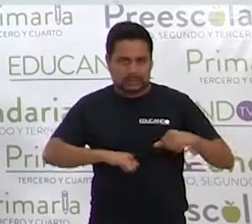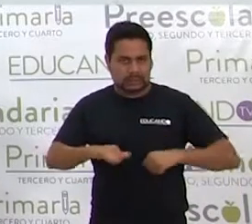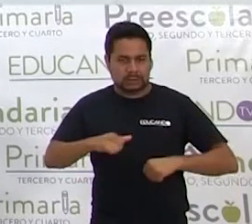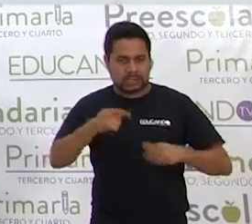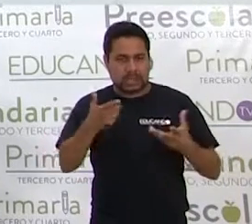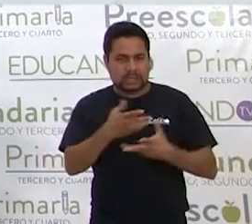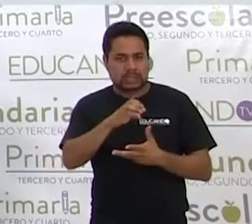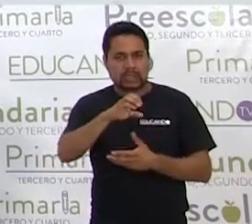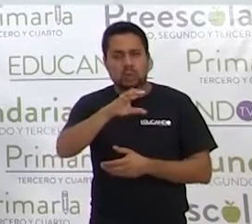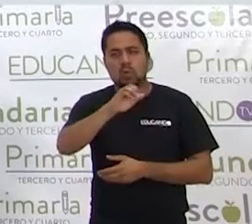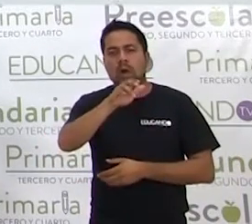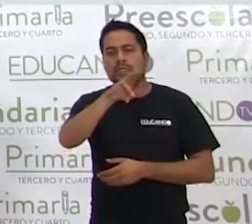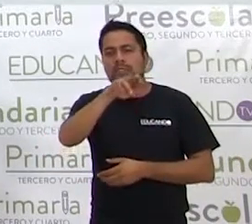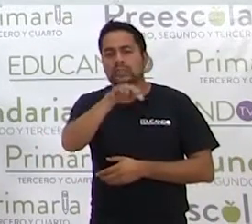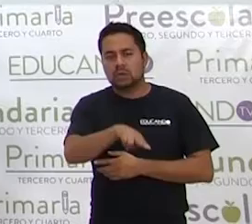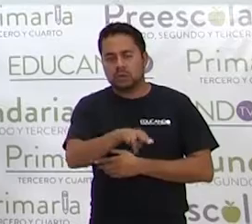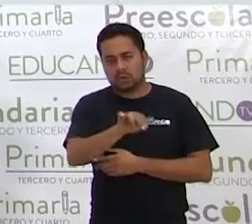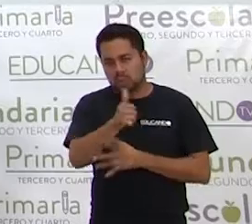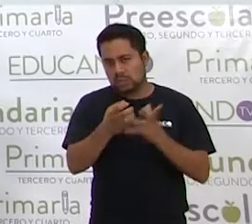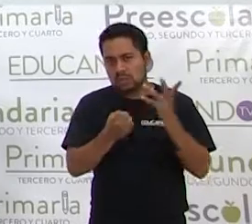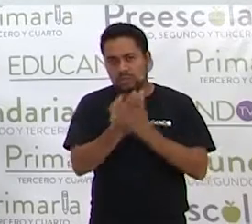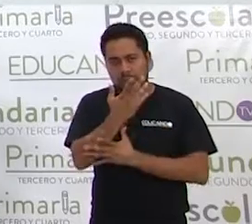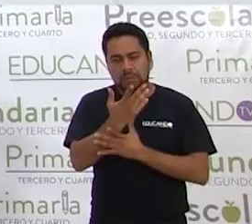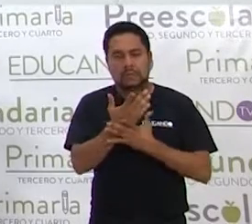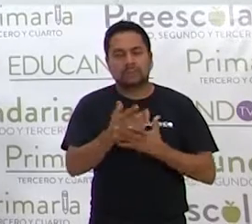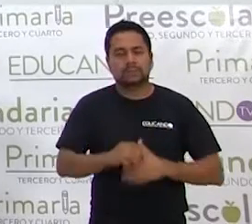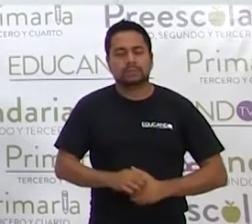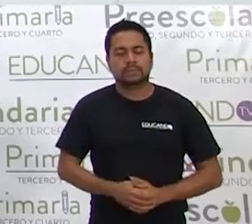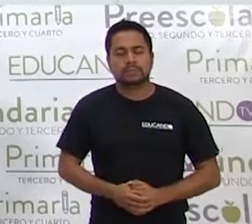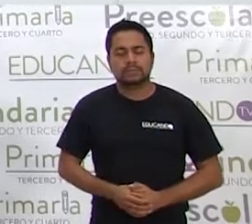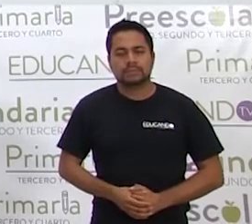ecuación vamos a resolver otra ecuación